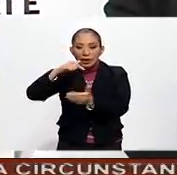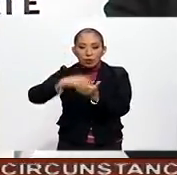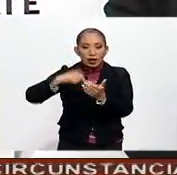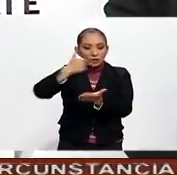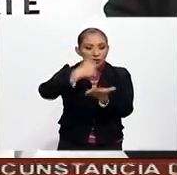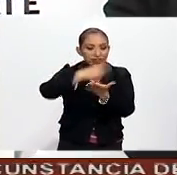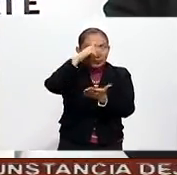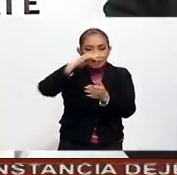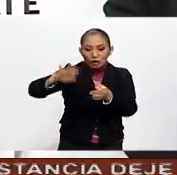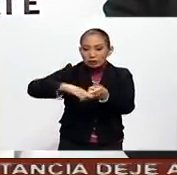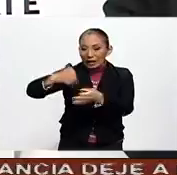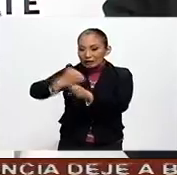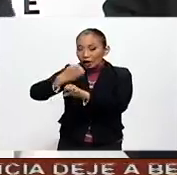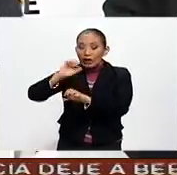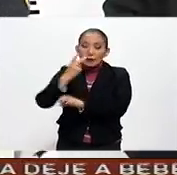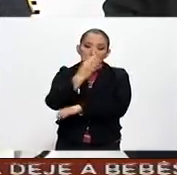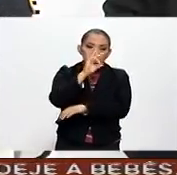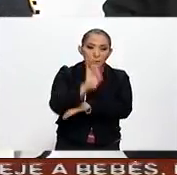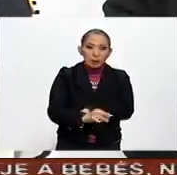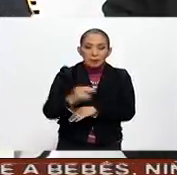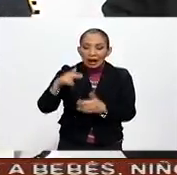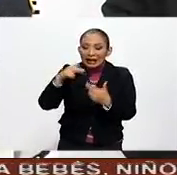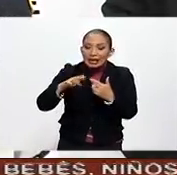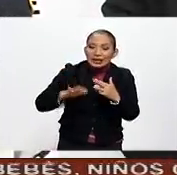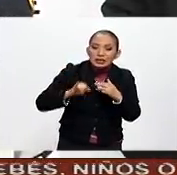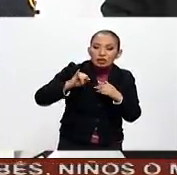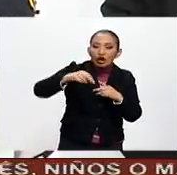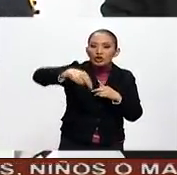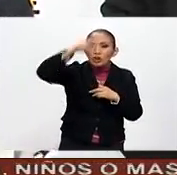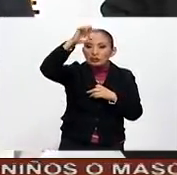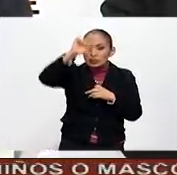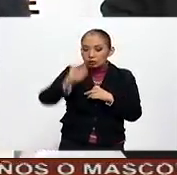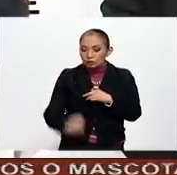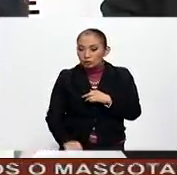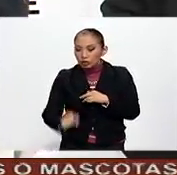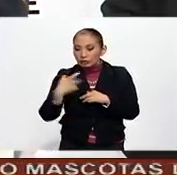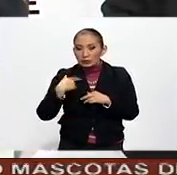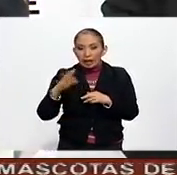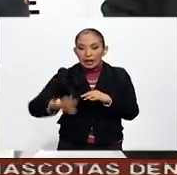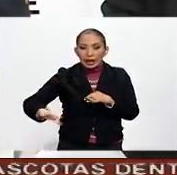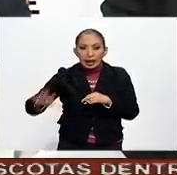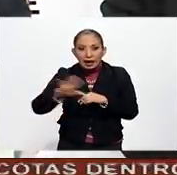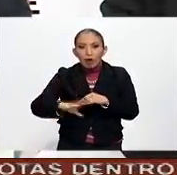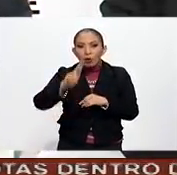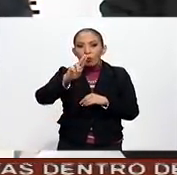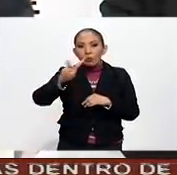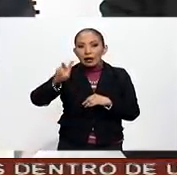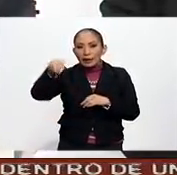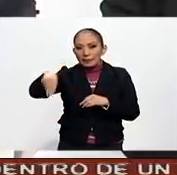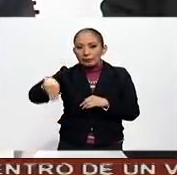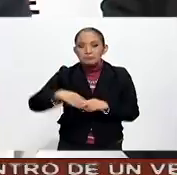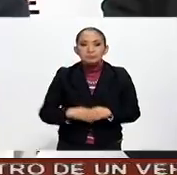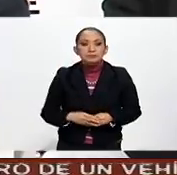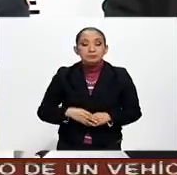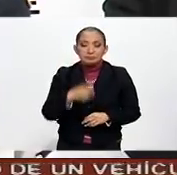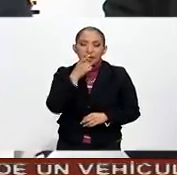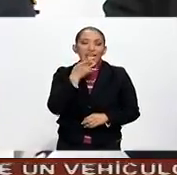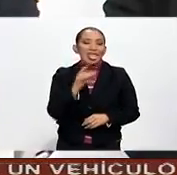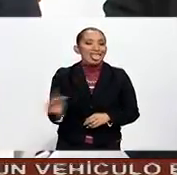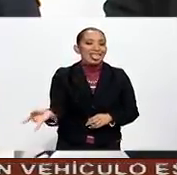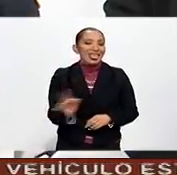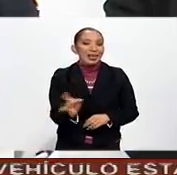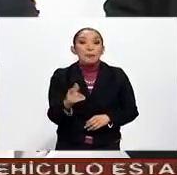metropolitana y del 25% para la región norte y sur de los campos de la VM. Se dice